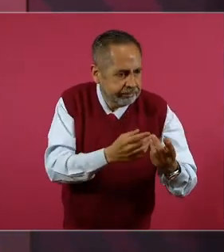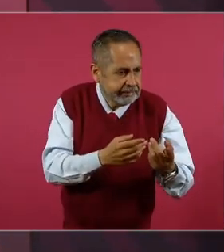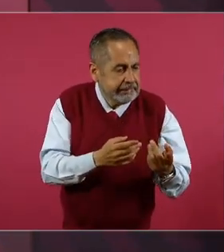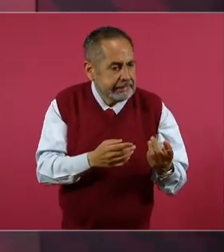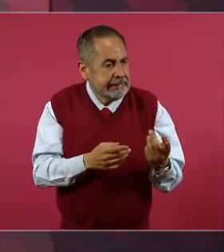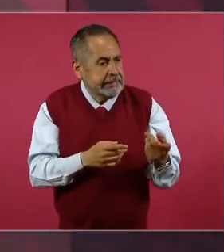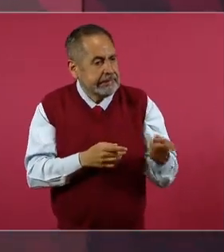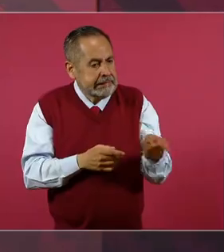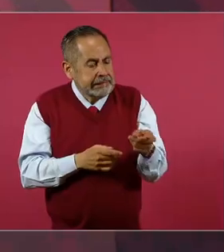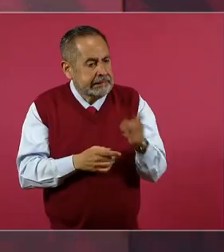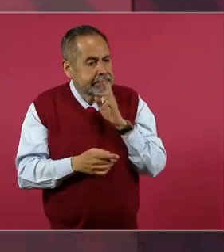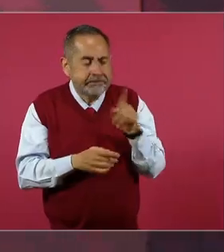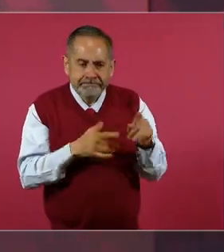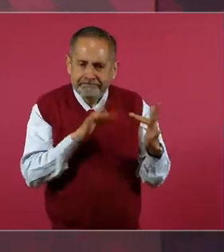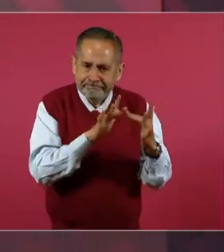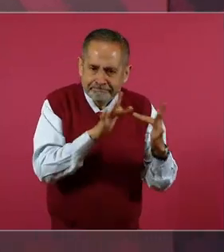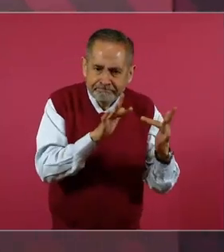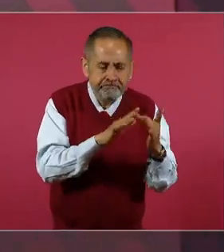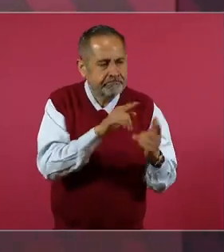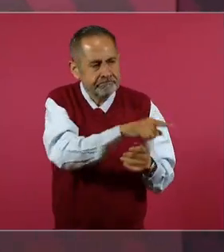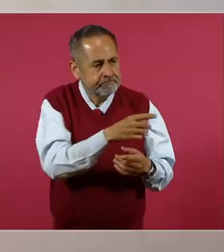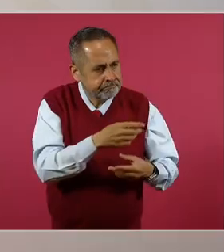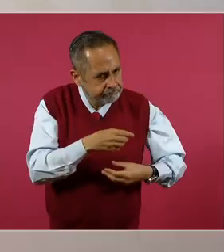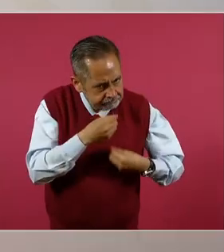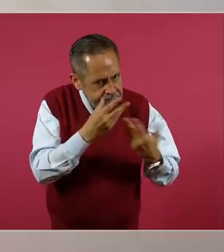expresara de que